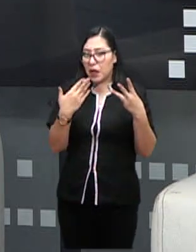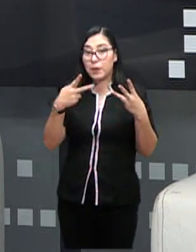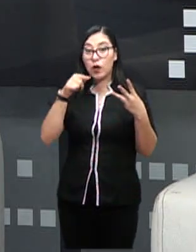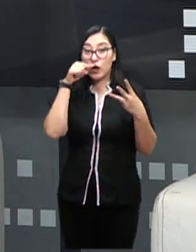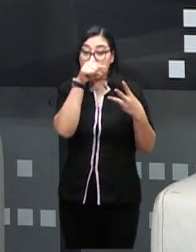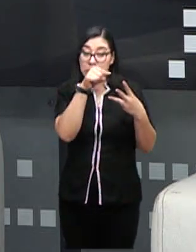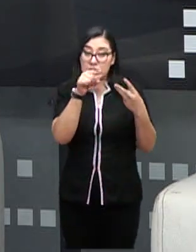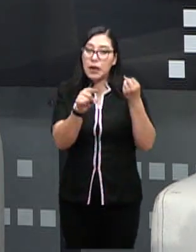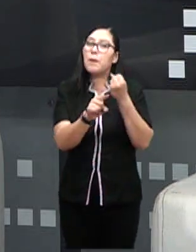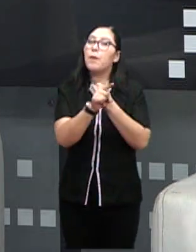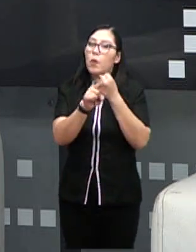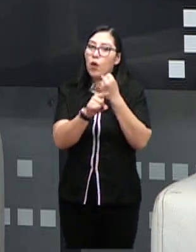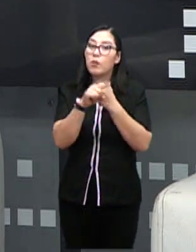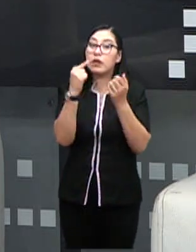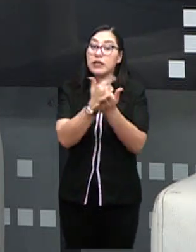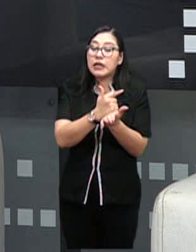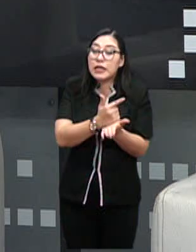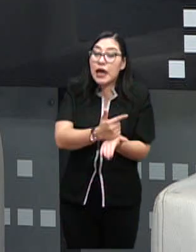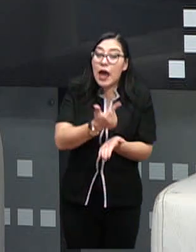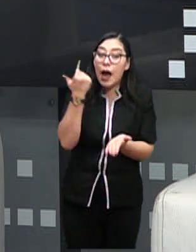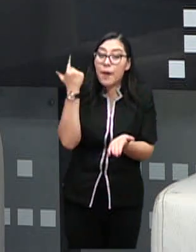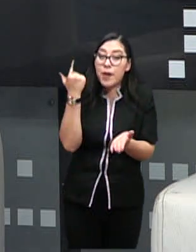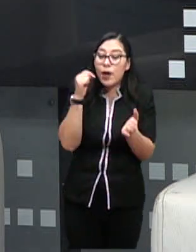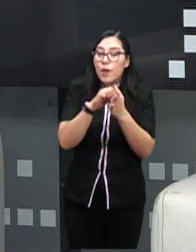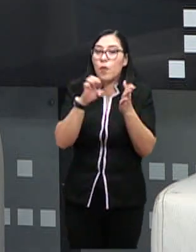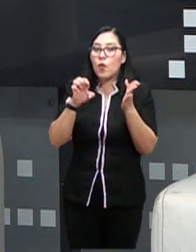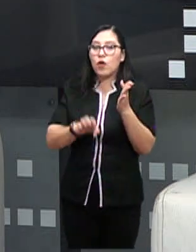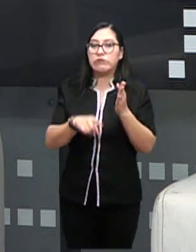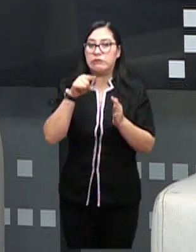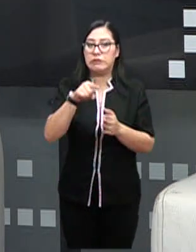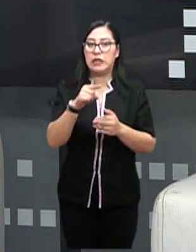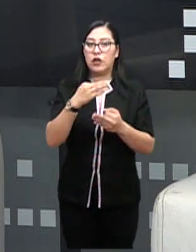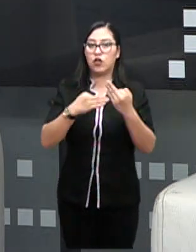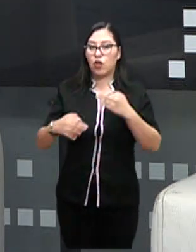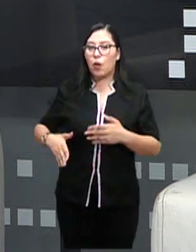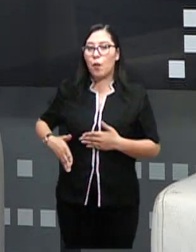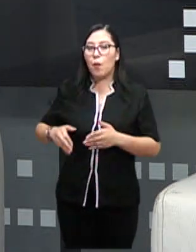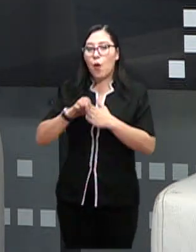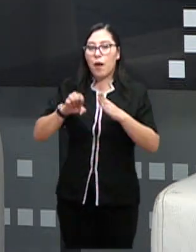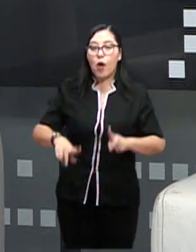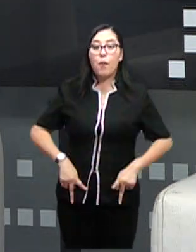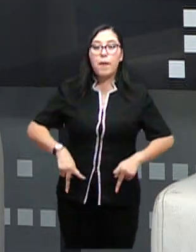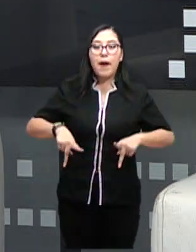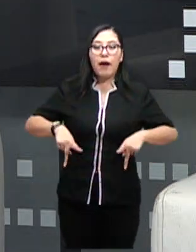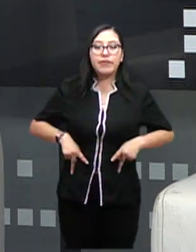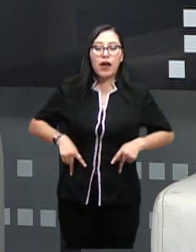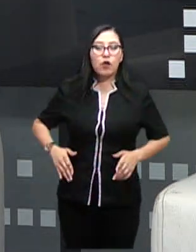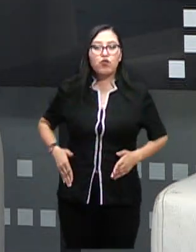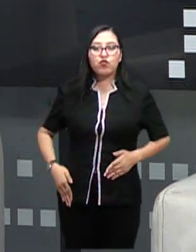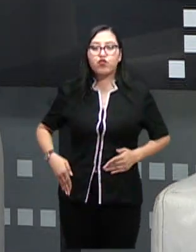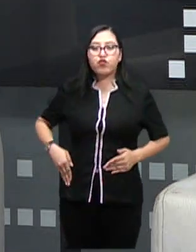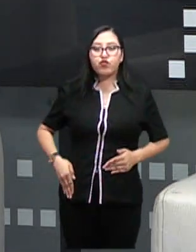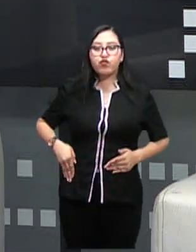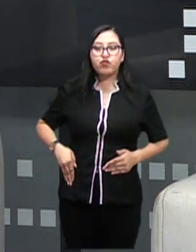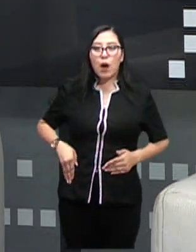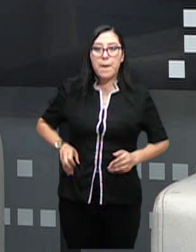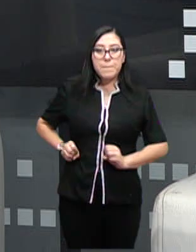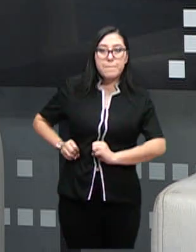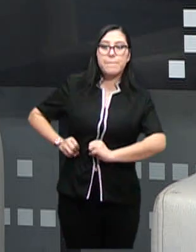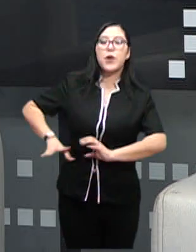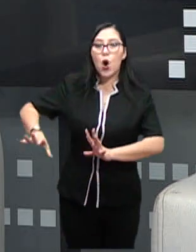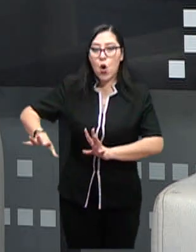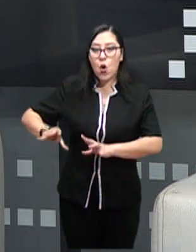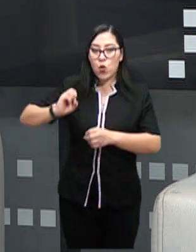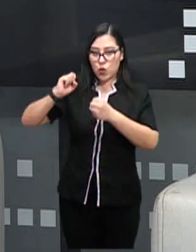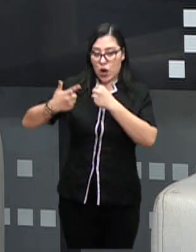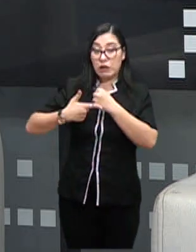ocasiona un mayor problema en el roce, de nuestro pantalón, de mezclilla, inclusive en el mal manejo. Esto